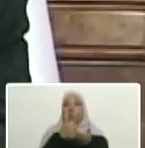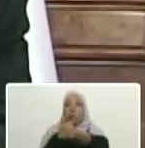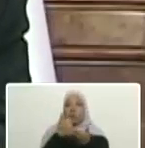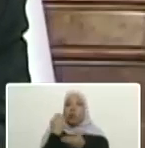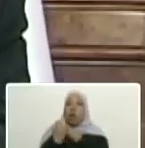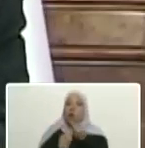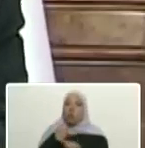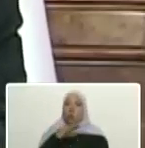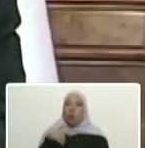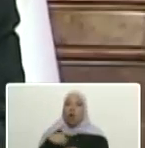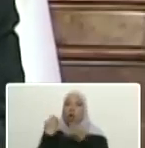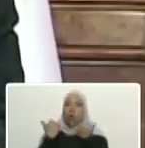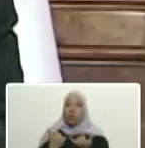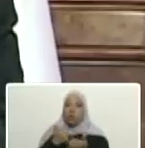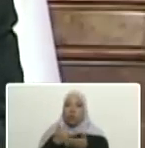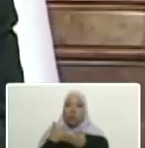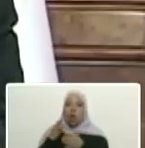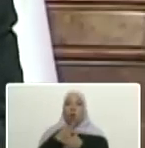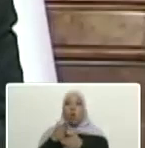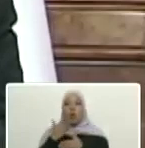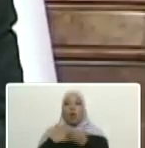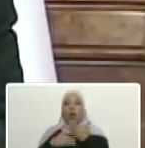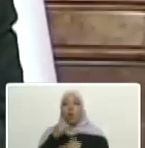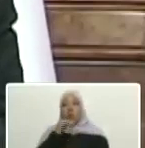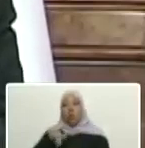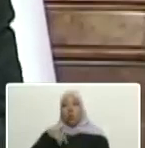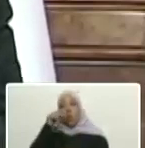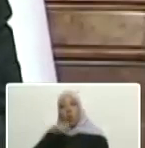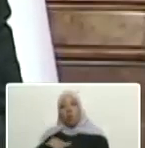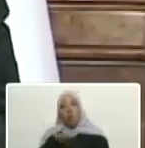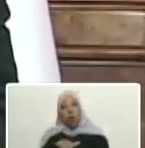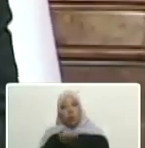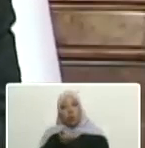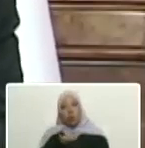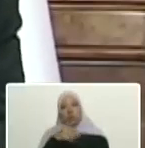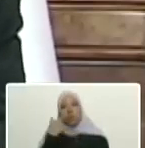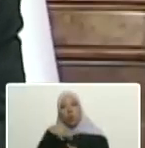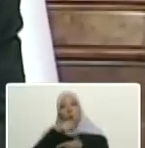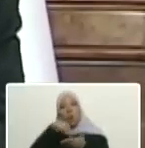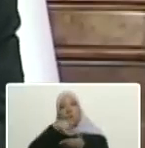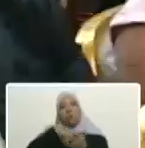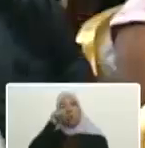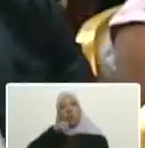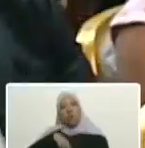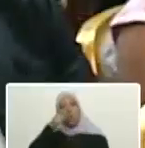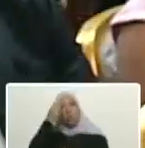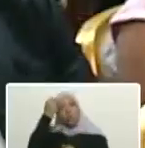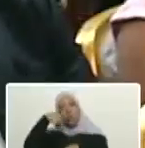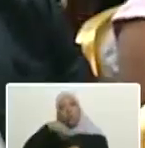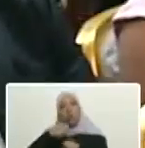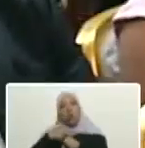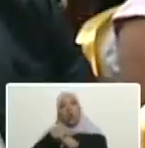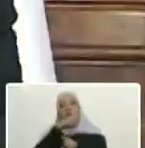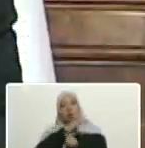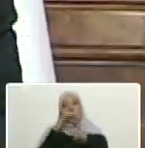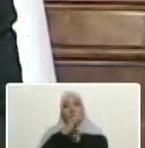ayudar a compartir esta experiencia con el pueblo saharaui. Hemos firmado también acuerdos en materia de